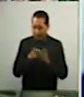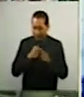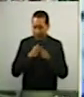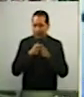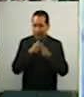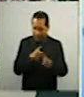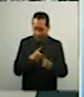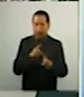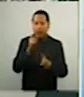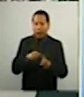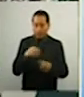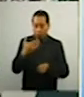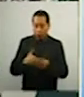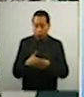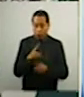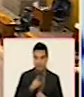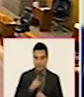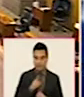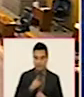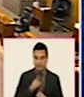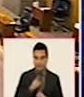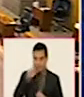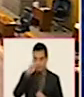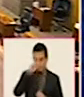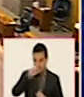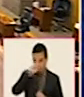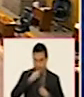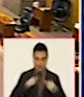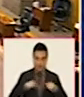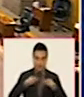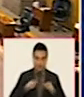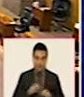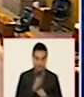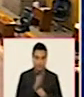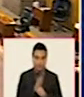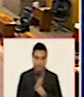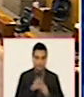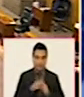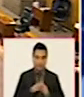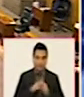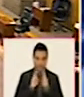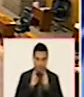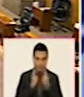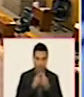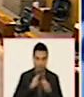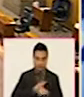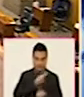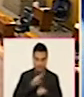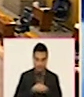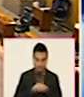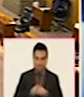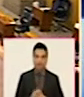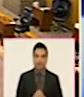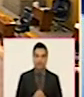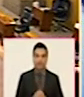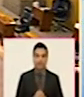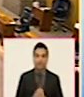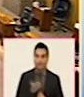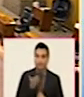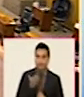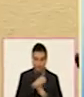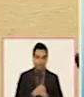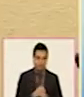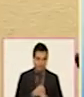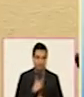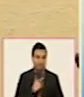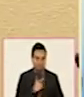es decir, sí, las reglas para garantizar el uso imparcial de recursos públicos. Recordemos recientemente toda la discusión en torno a la paridad